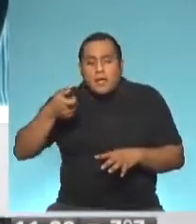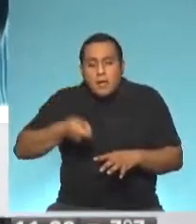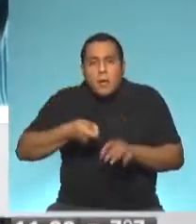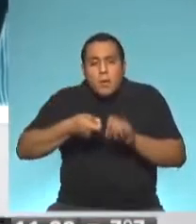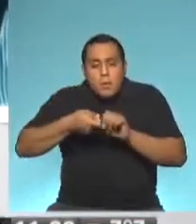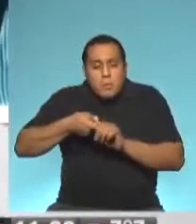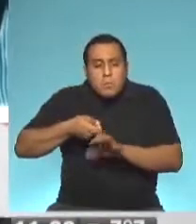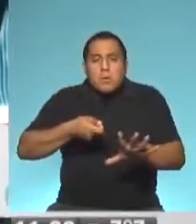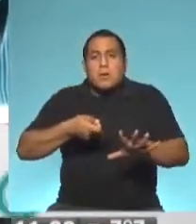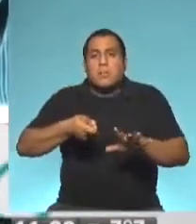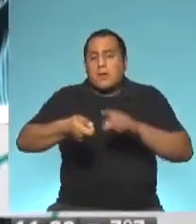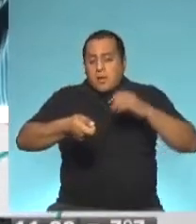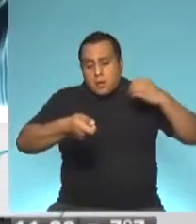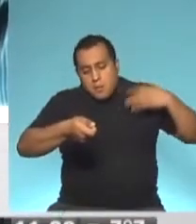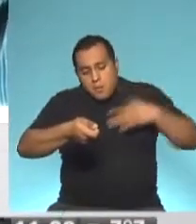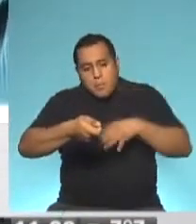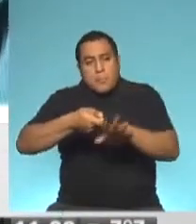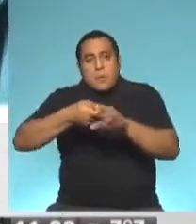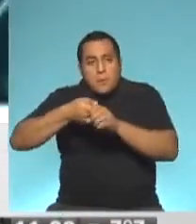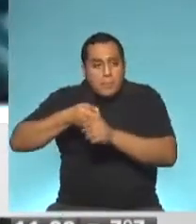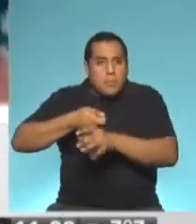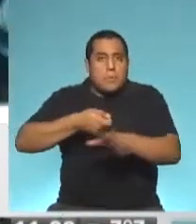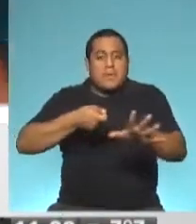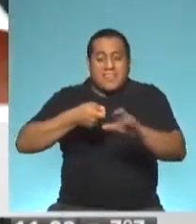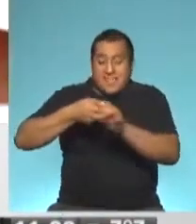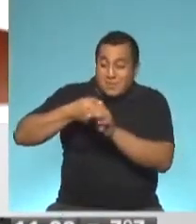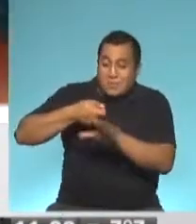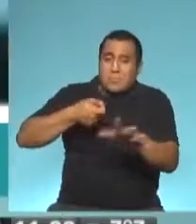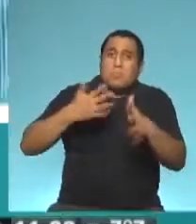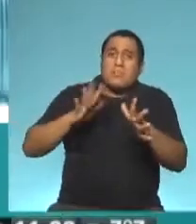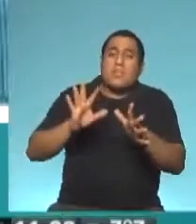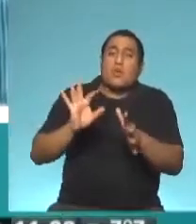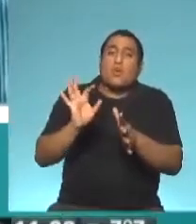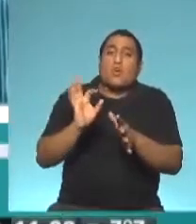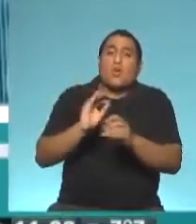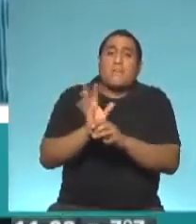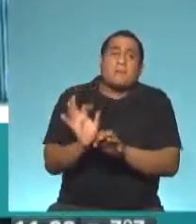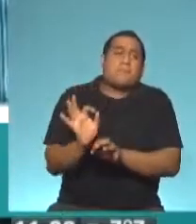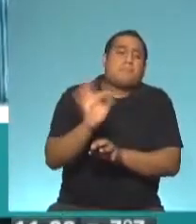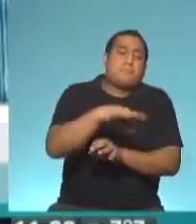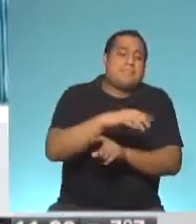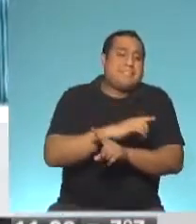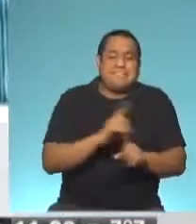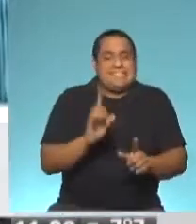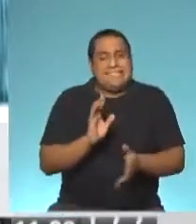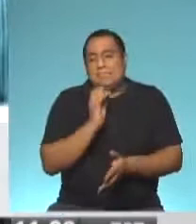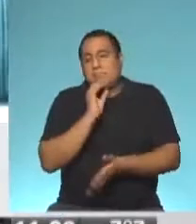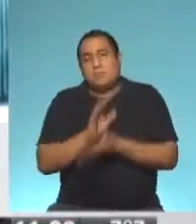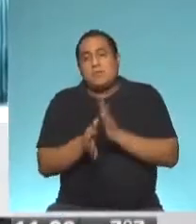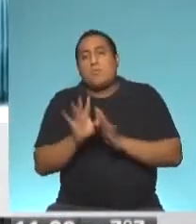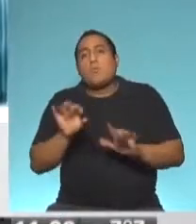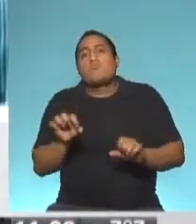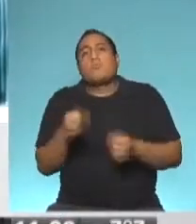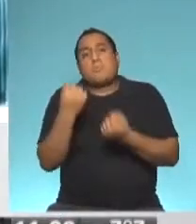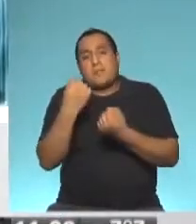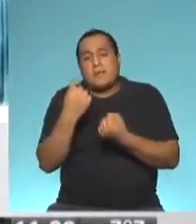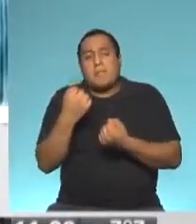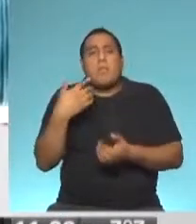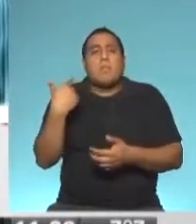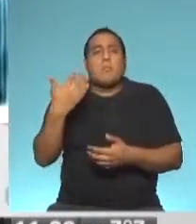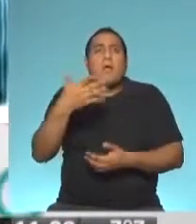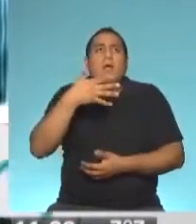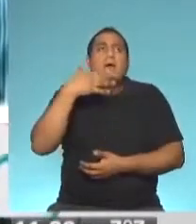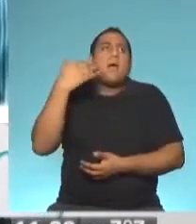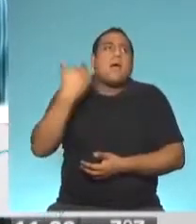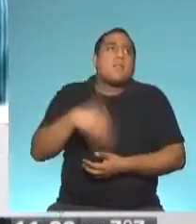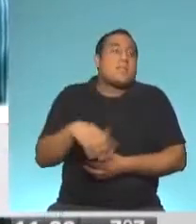mundo, y un tiempo está bien, pero después, a medida que se fue prolongando la cuarentena, empezamos a entender que digamos, el impacto que va a tener